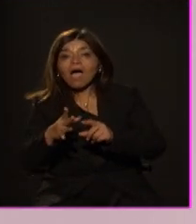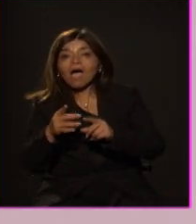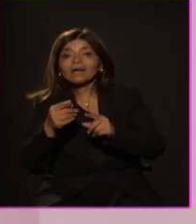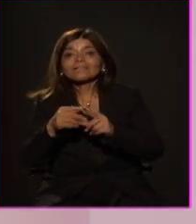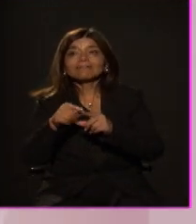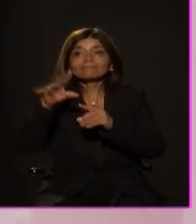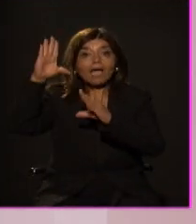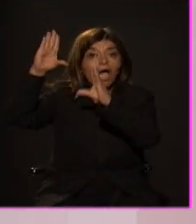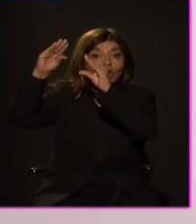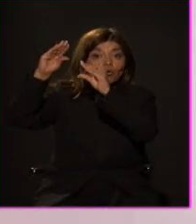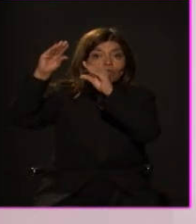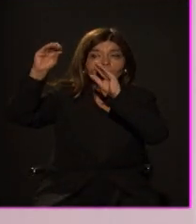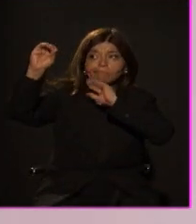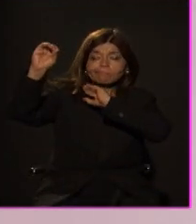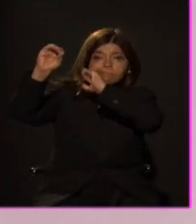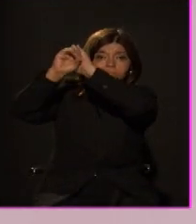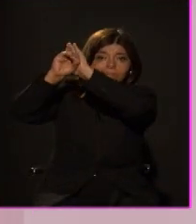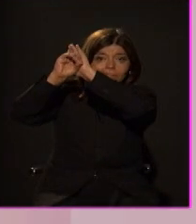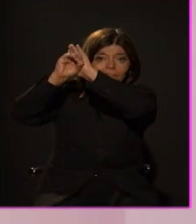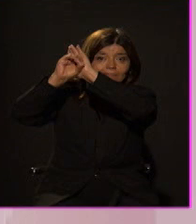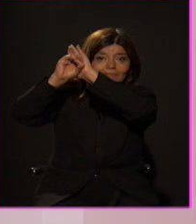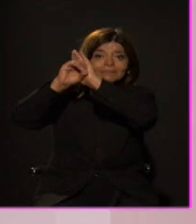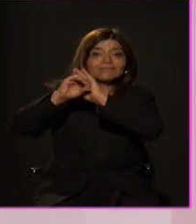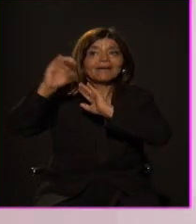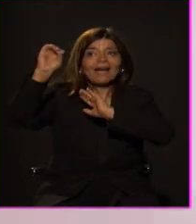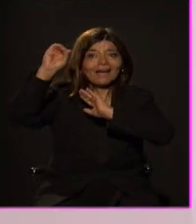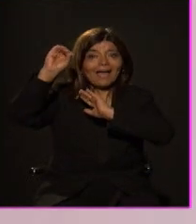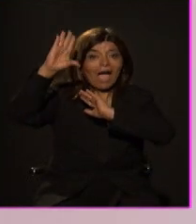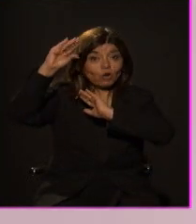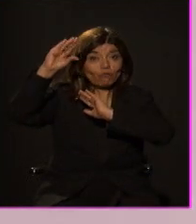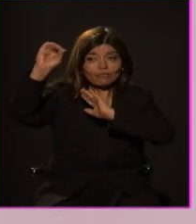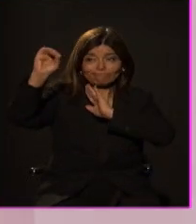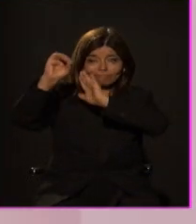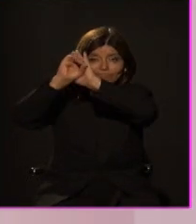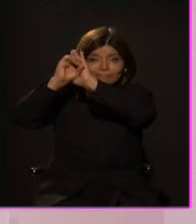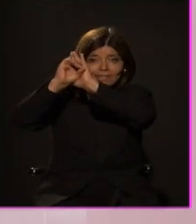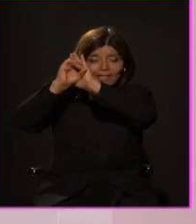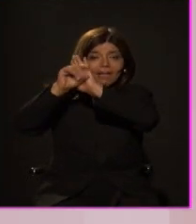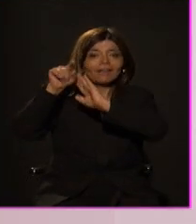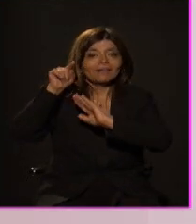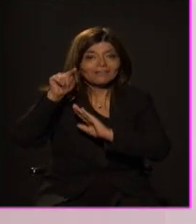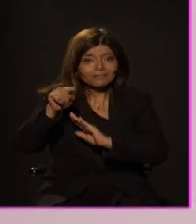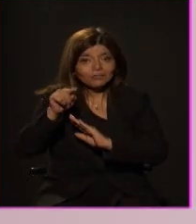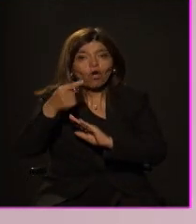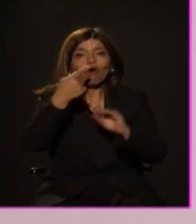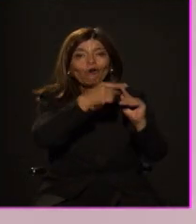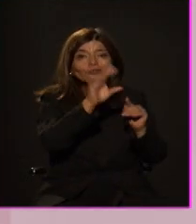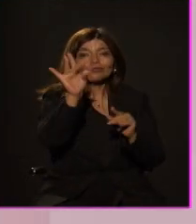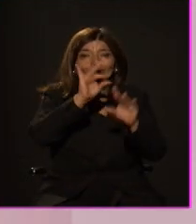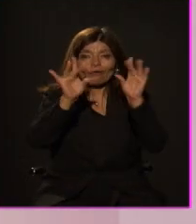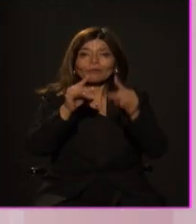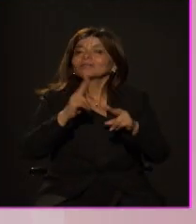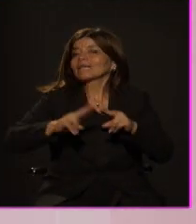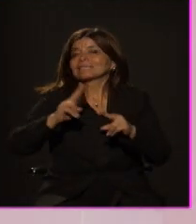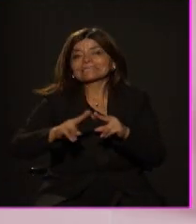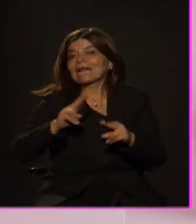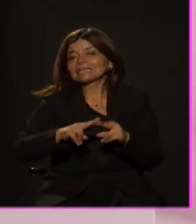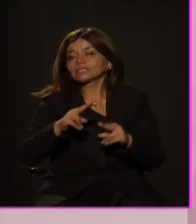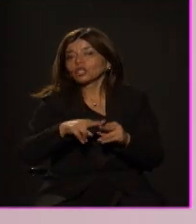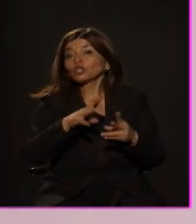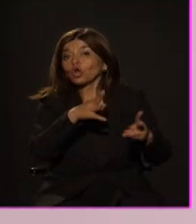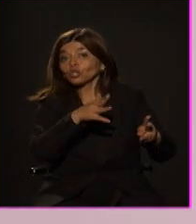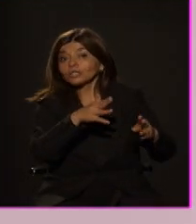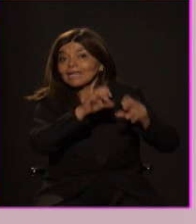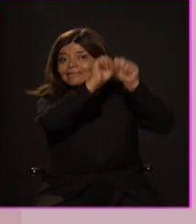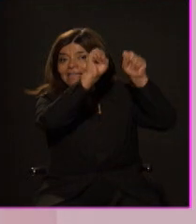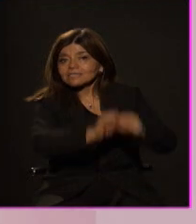nube. ¿Ya? Y hay muchos descubrimientos que se están haciendo gracias a Alerce. Agujeros